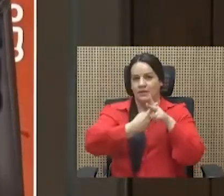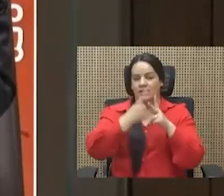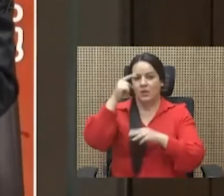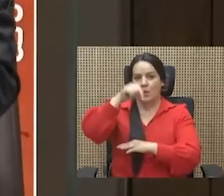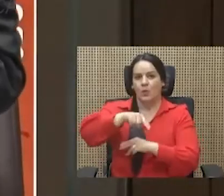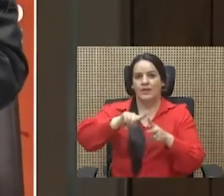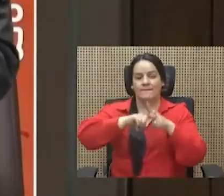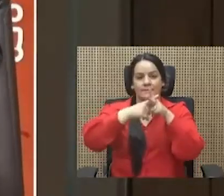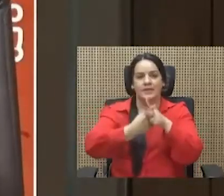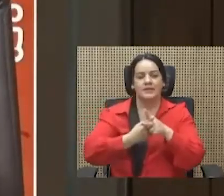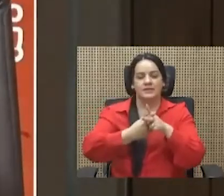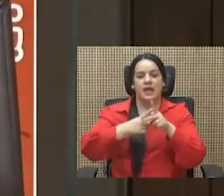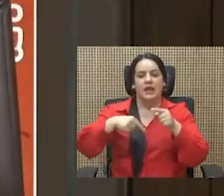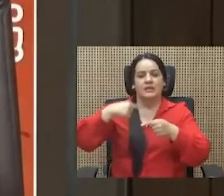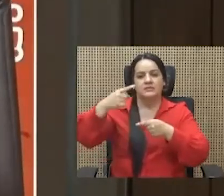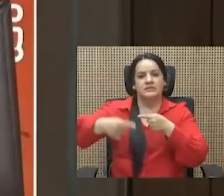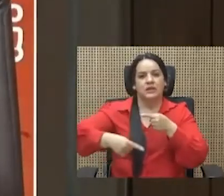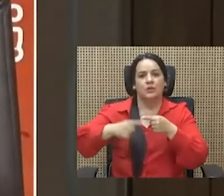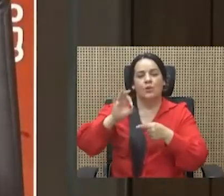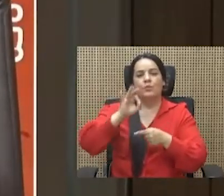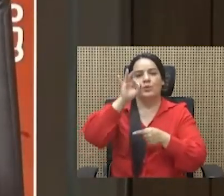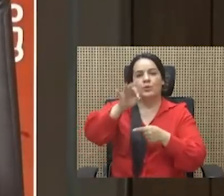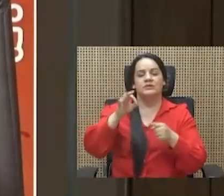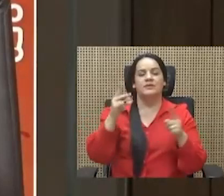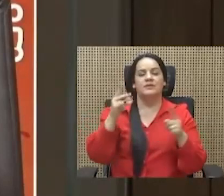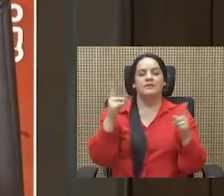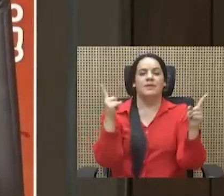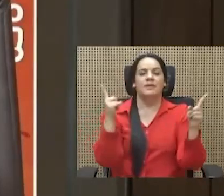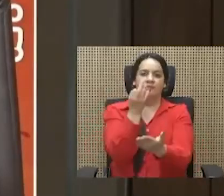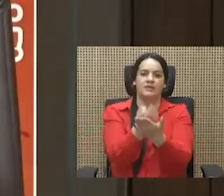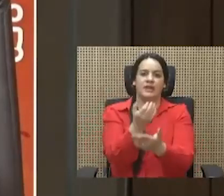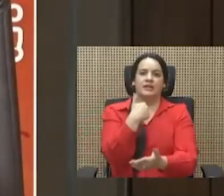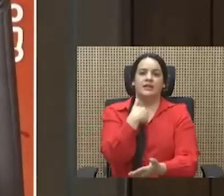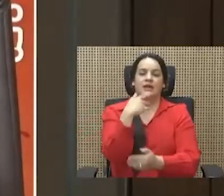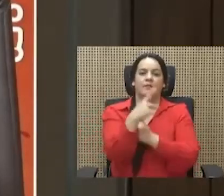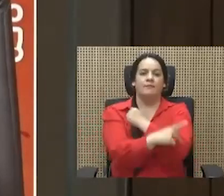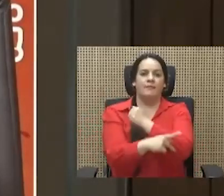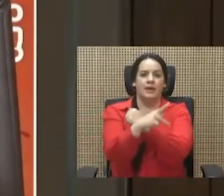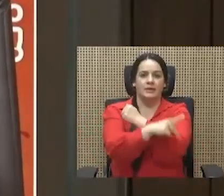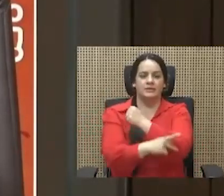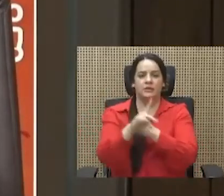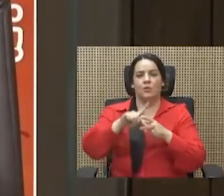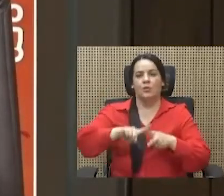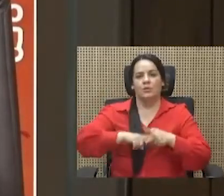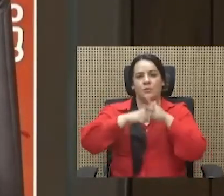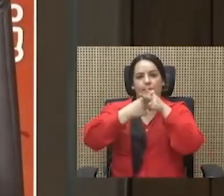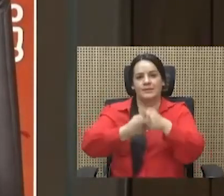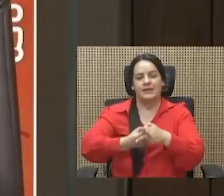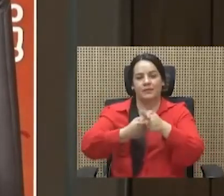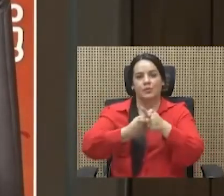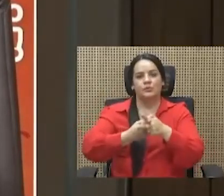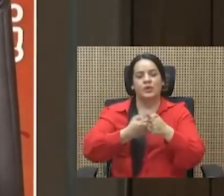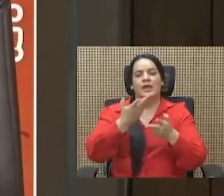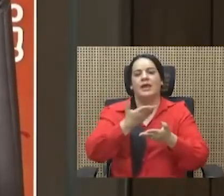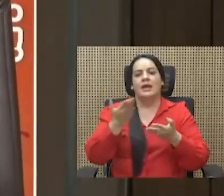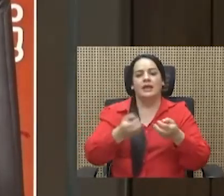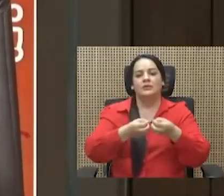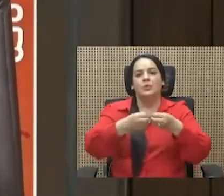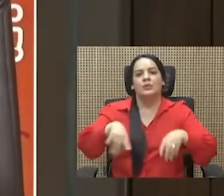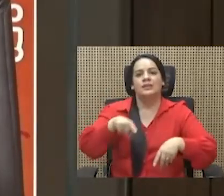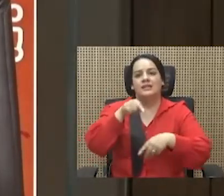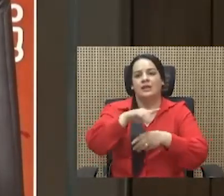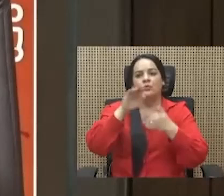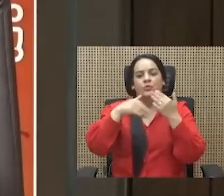la próxima crisis fiscal que va a tener este país cuando empezamos a soltar las amarras, cuando todavía no hemos consolidado